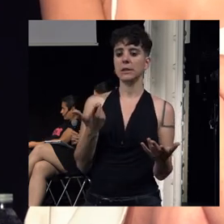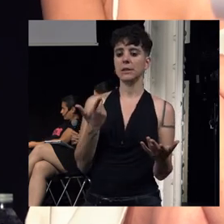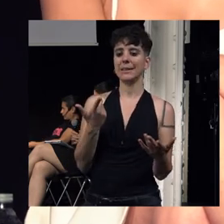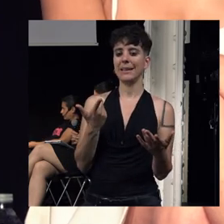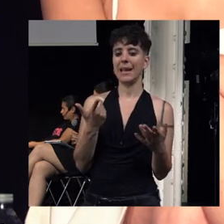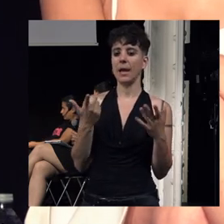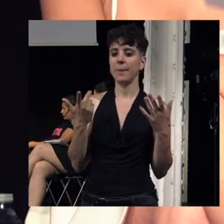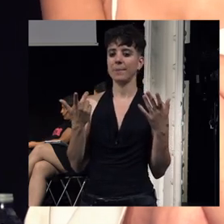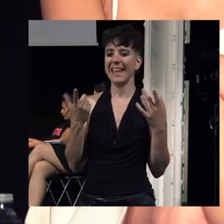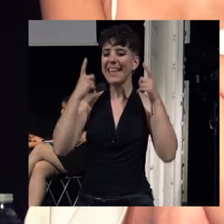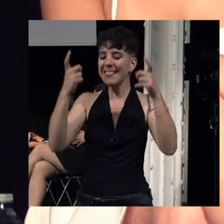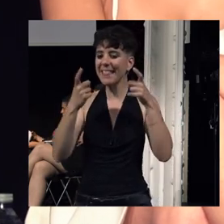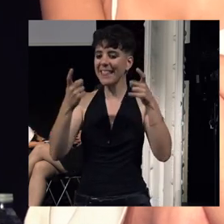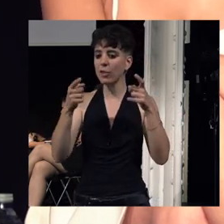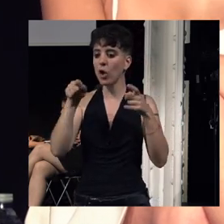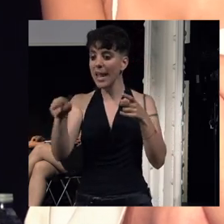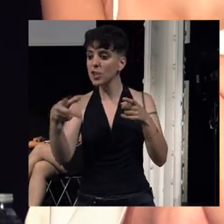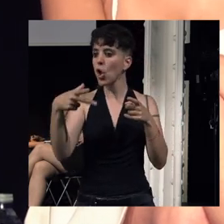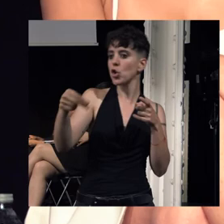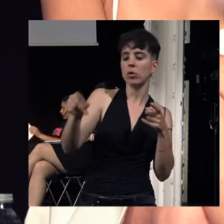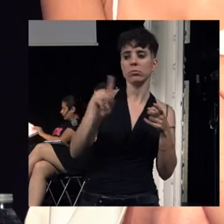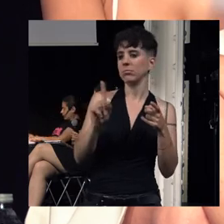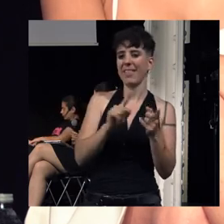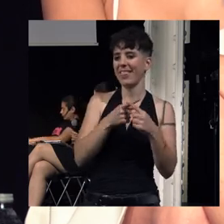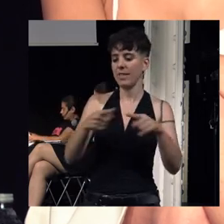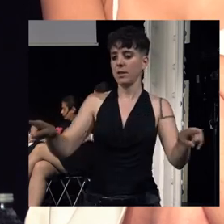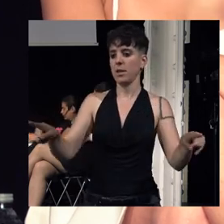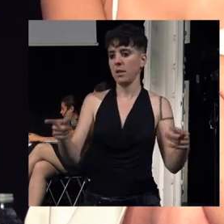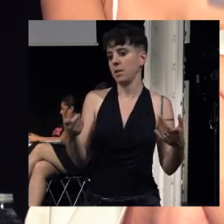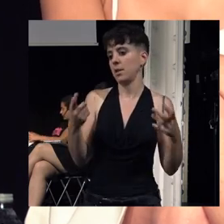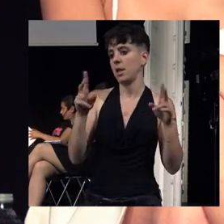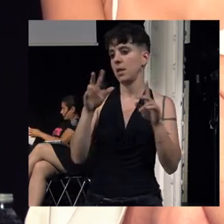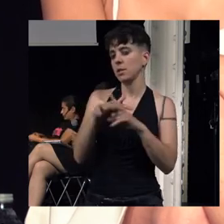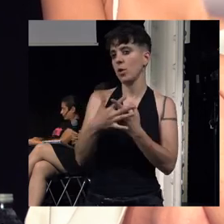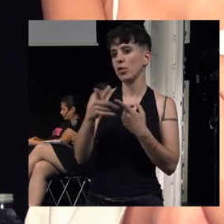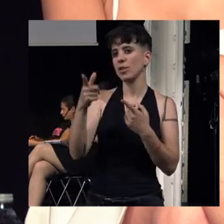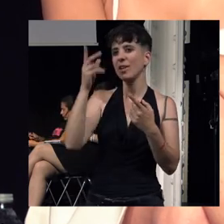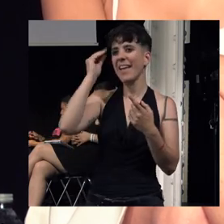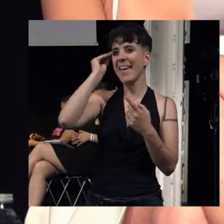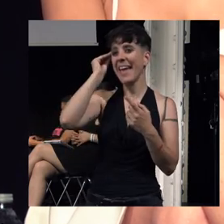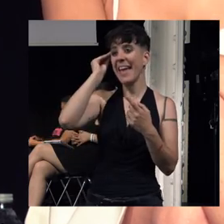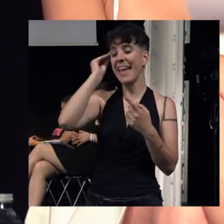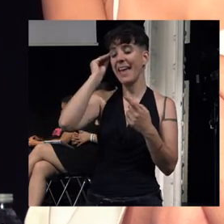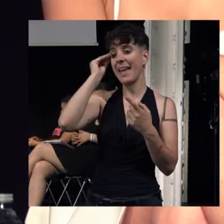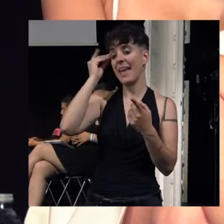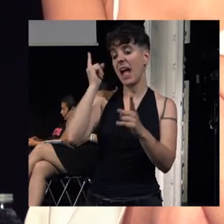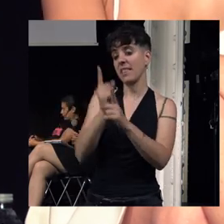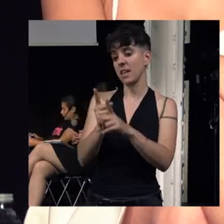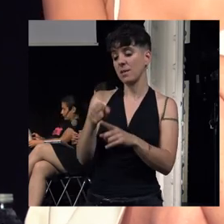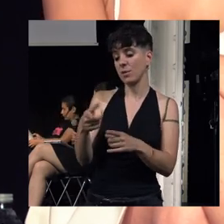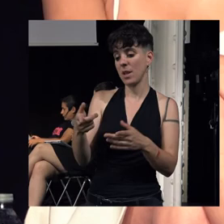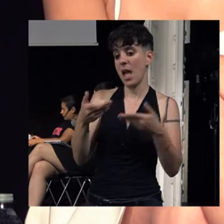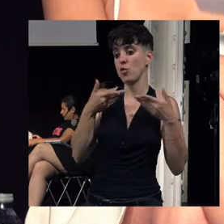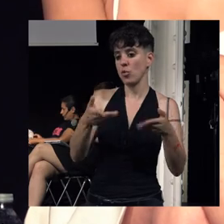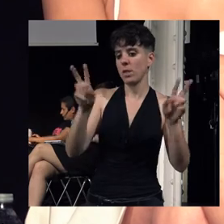del otro. Vamos a repensarnos. Obviamente eso nos va, en el caso del antigitanismo, nos va a ayudar a las gitanas. Pero yo pienso que va a construir una